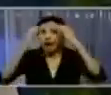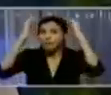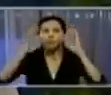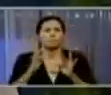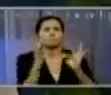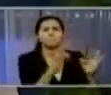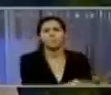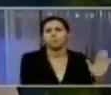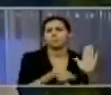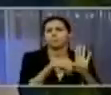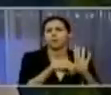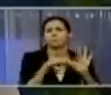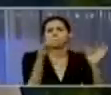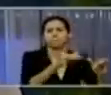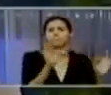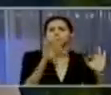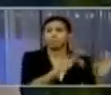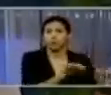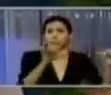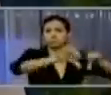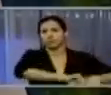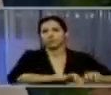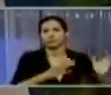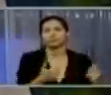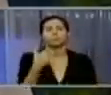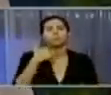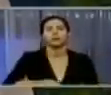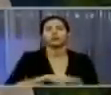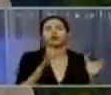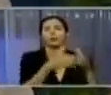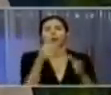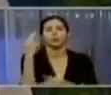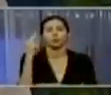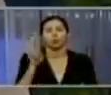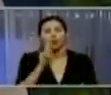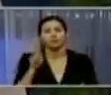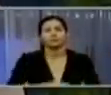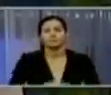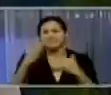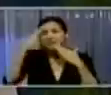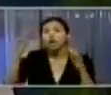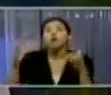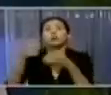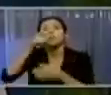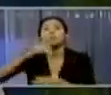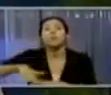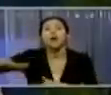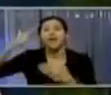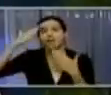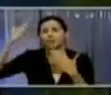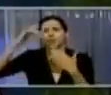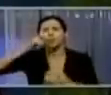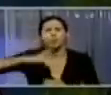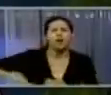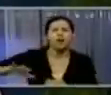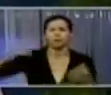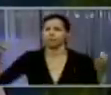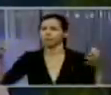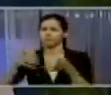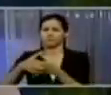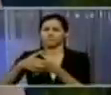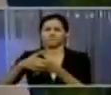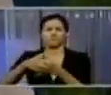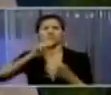el pueblo de José Gervasio Artiga y de líder Serenni, el pueblo del Frente Amplio